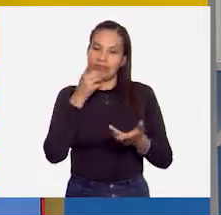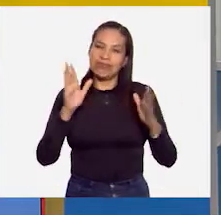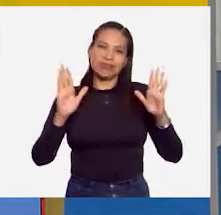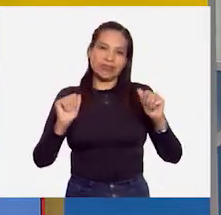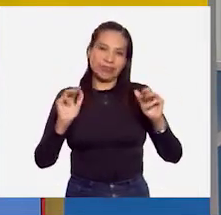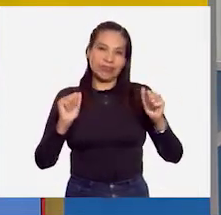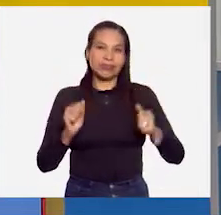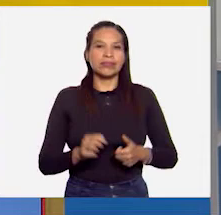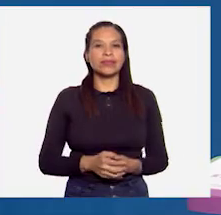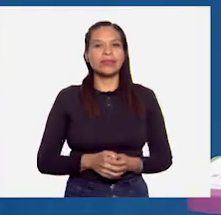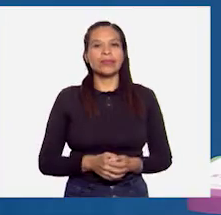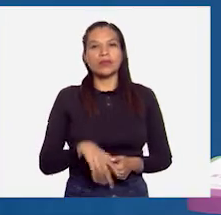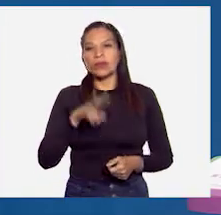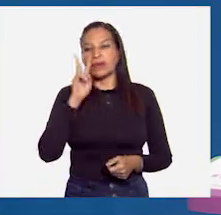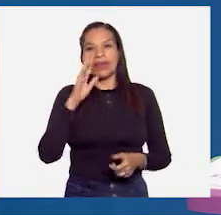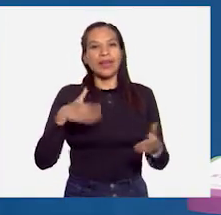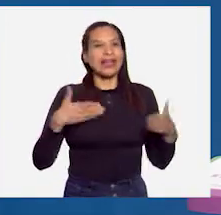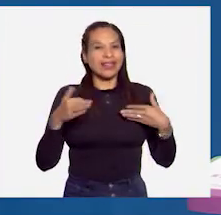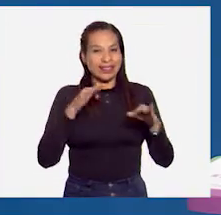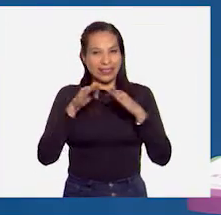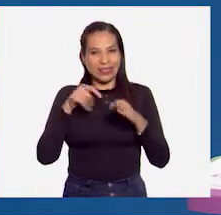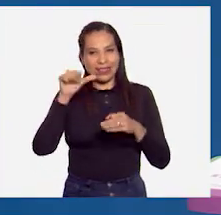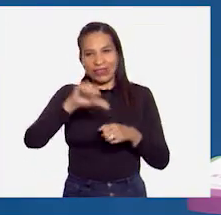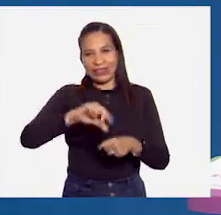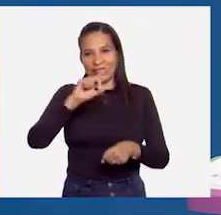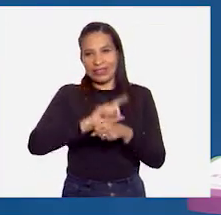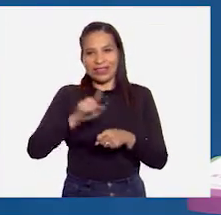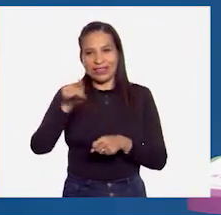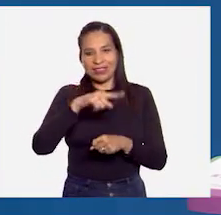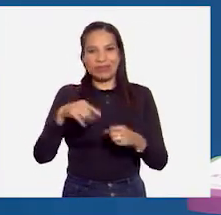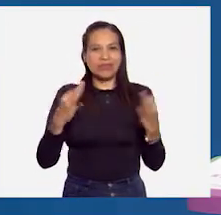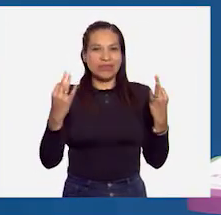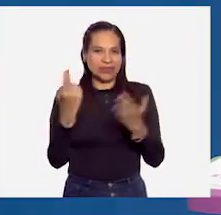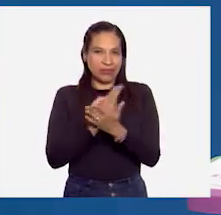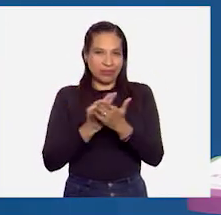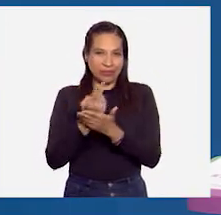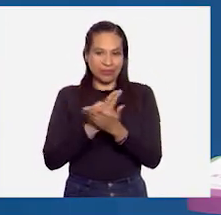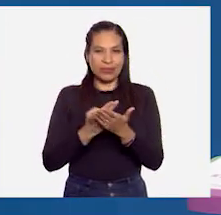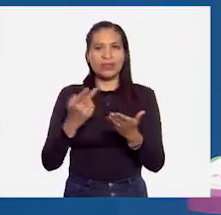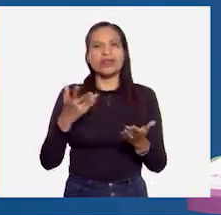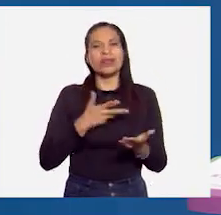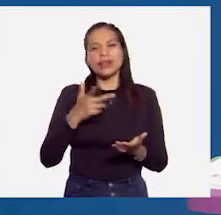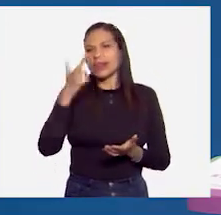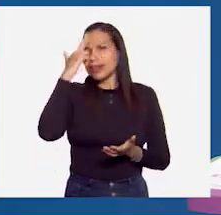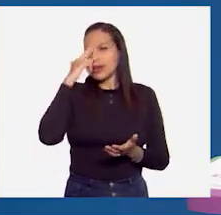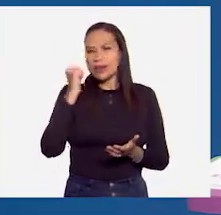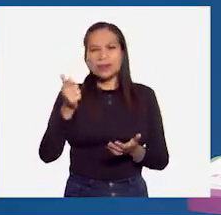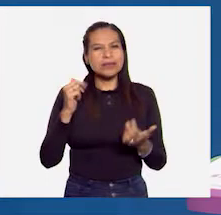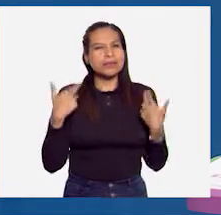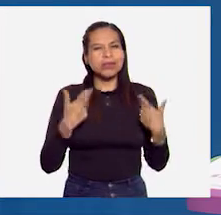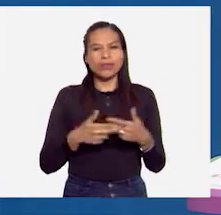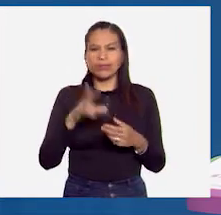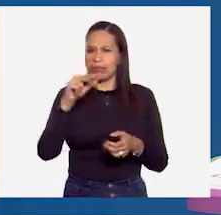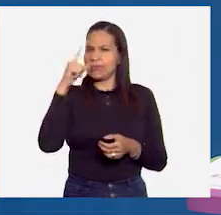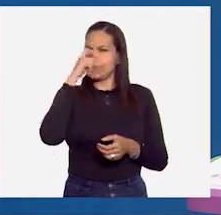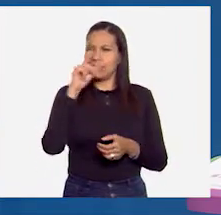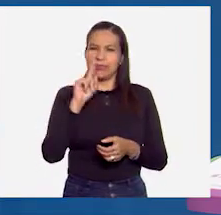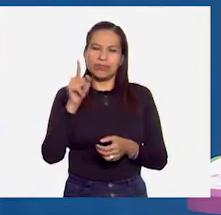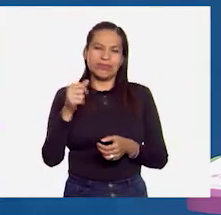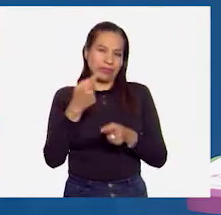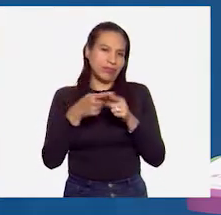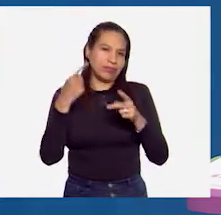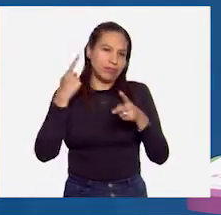despedirnos. Fue muy agradable trabajar el día de hoy con los mandalas. Y tenía razón, maestro. No fueron tan complicadas